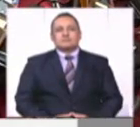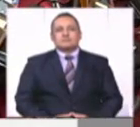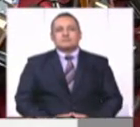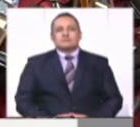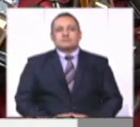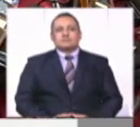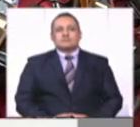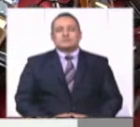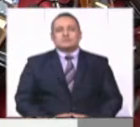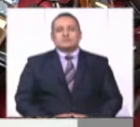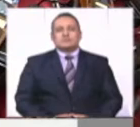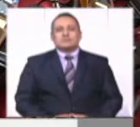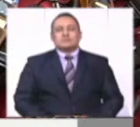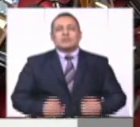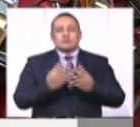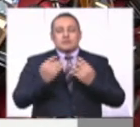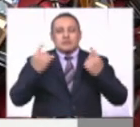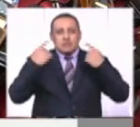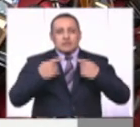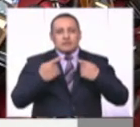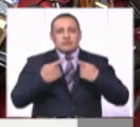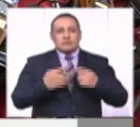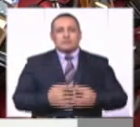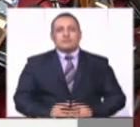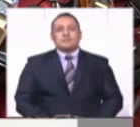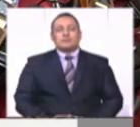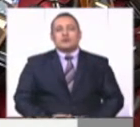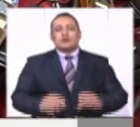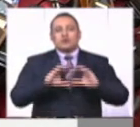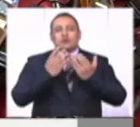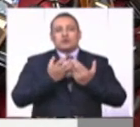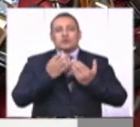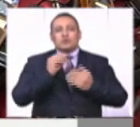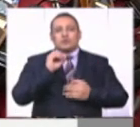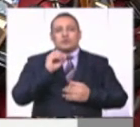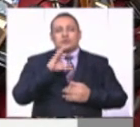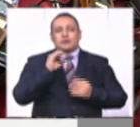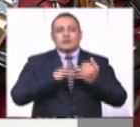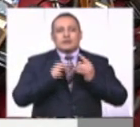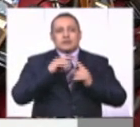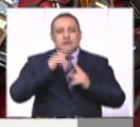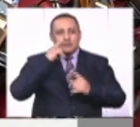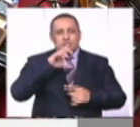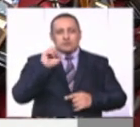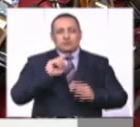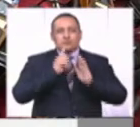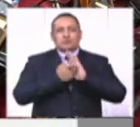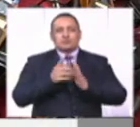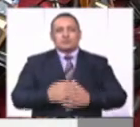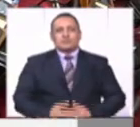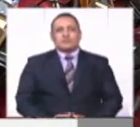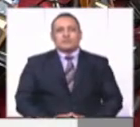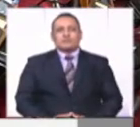admisión de conform congresista Eduardo Castillo un